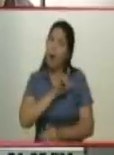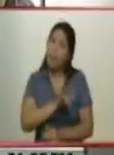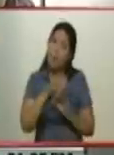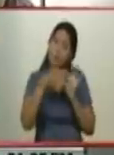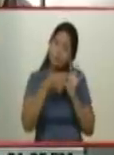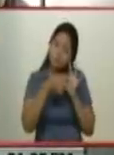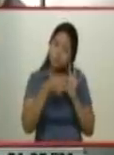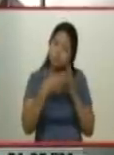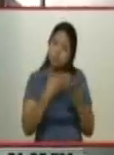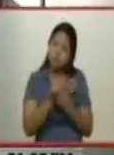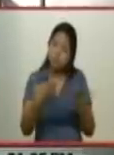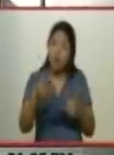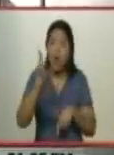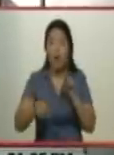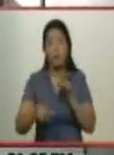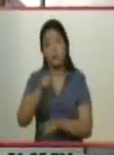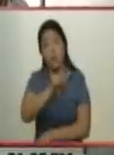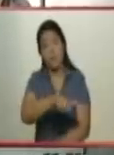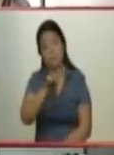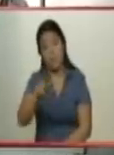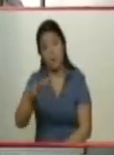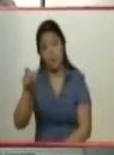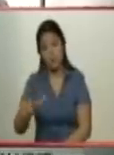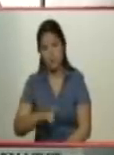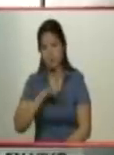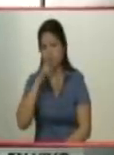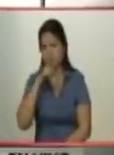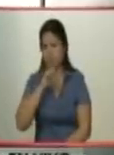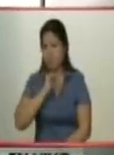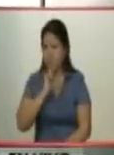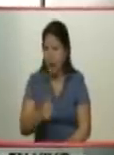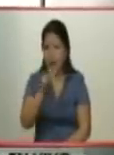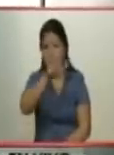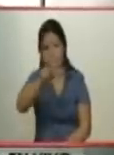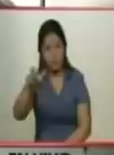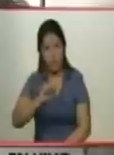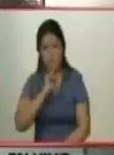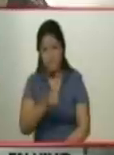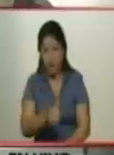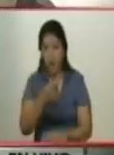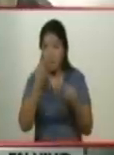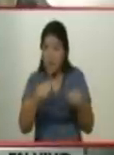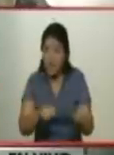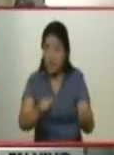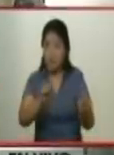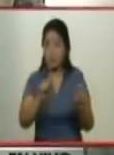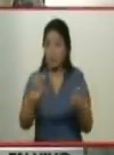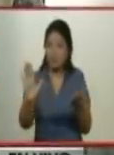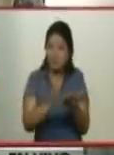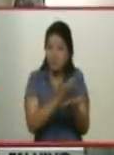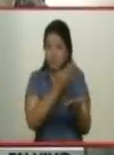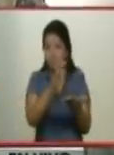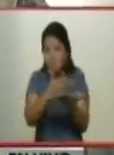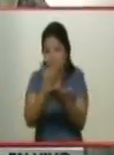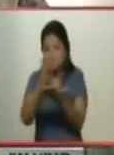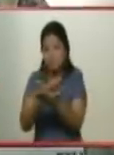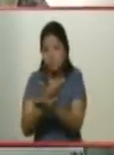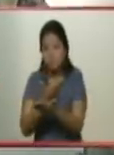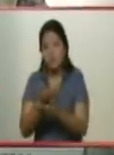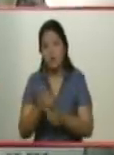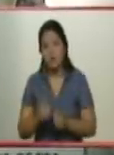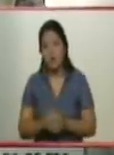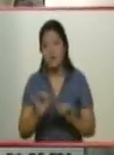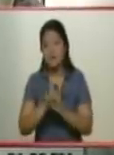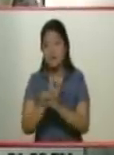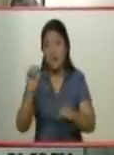mucho amor y personas crueles han pretendido desplazar hasta el momento han sido